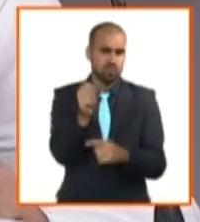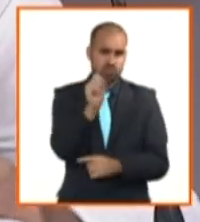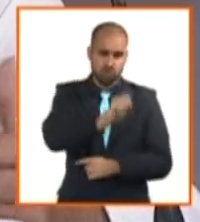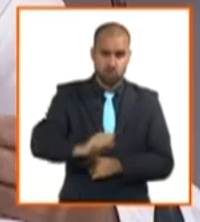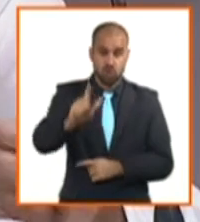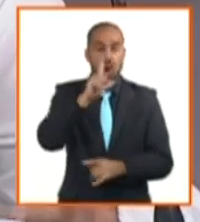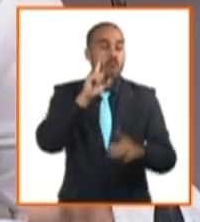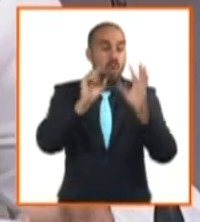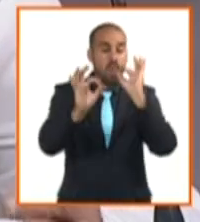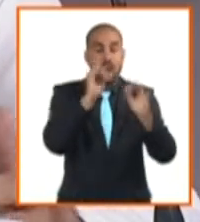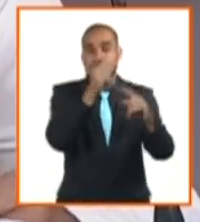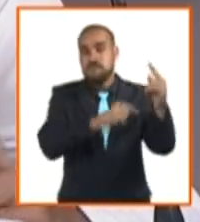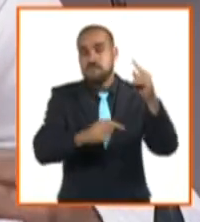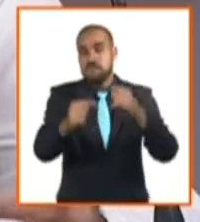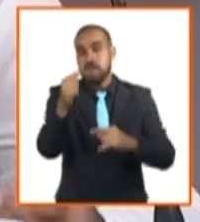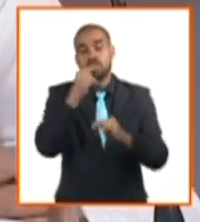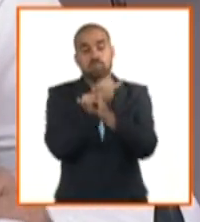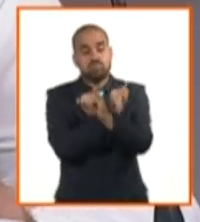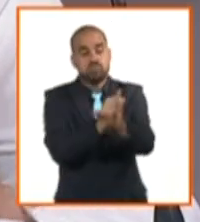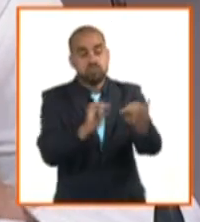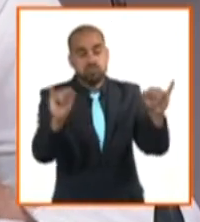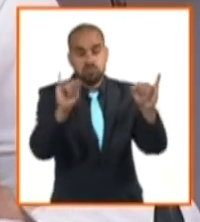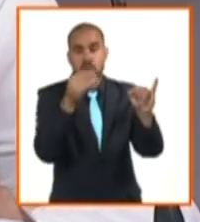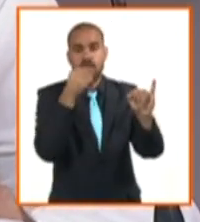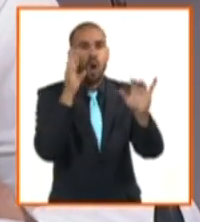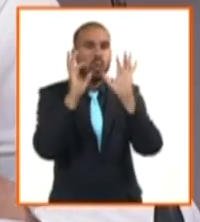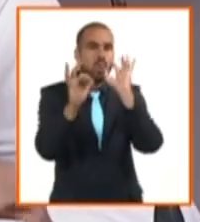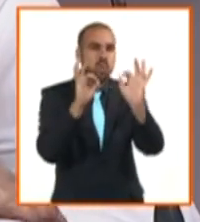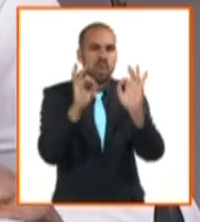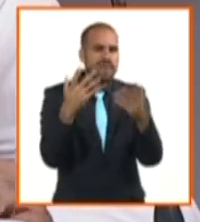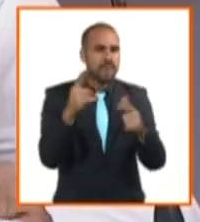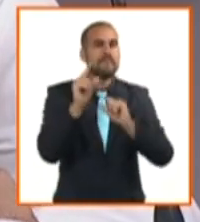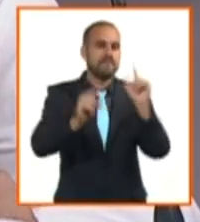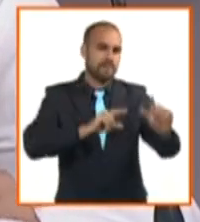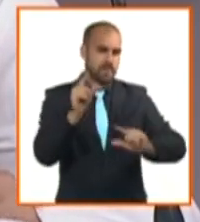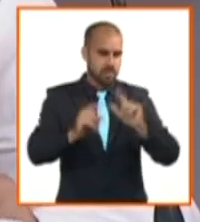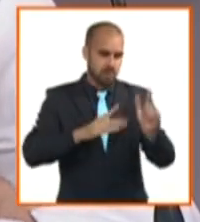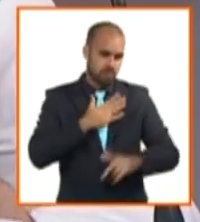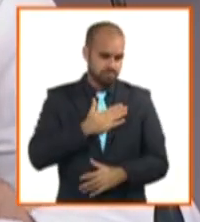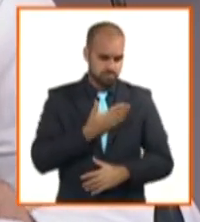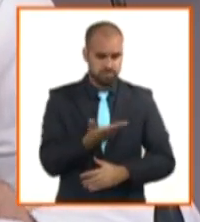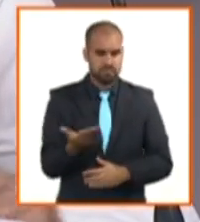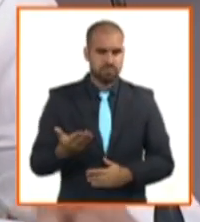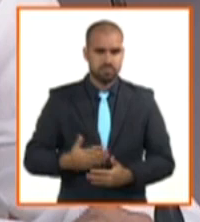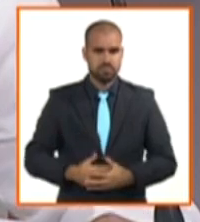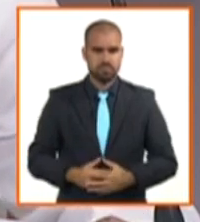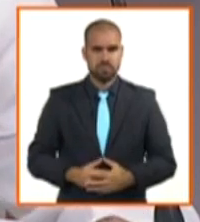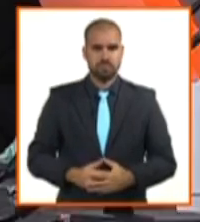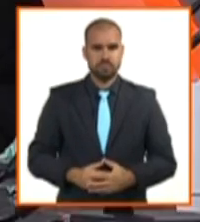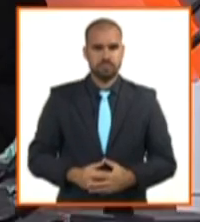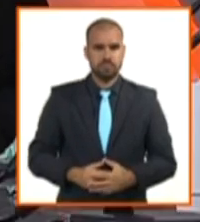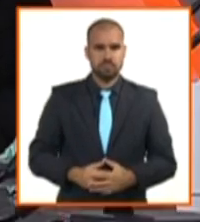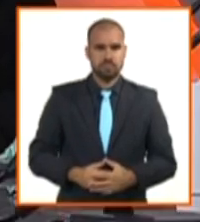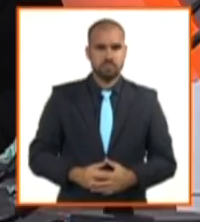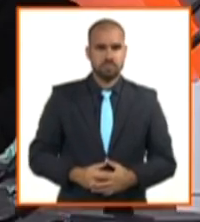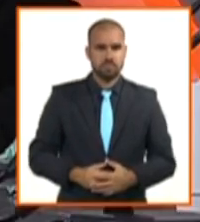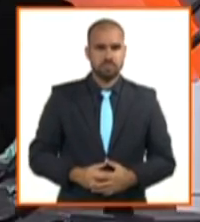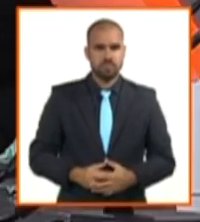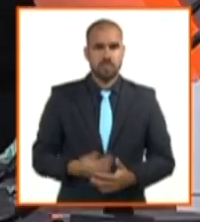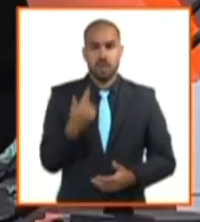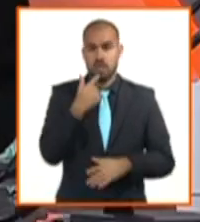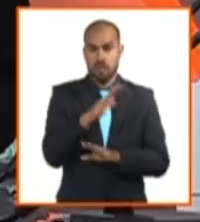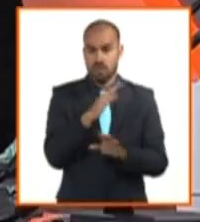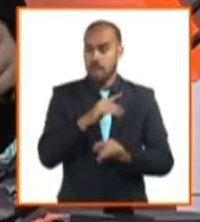e informar oportunamente para que esto contribuye a preservar las vidas humanas la economía nacional y ahí han estado también nuestros meteorólogos